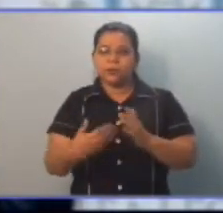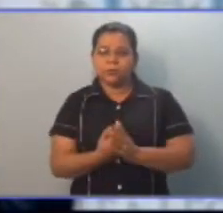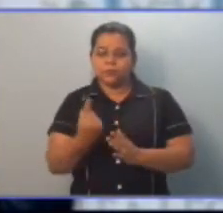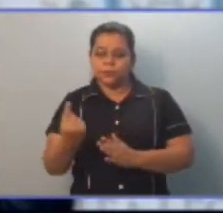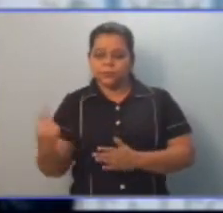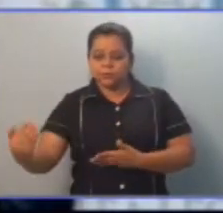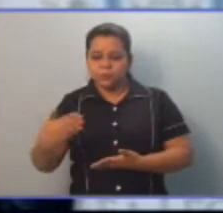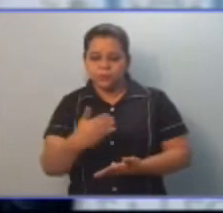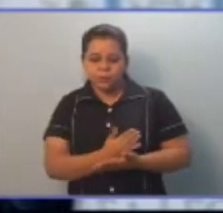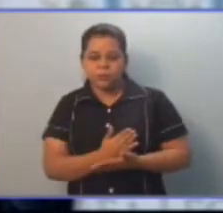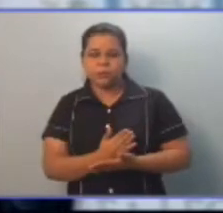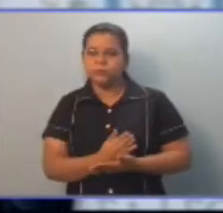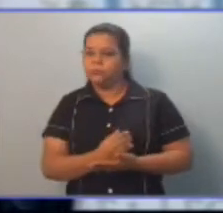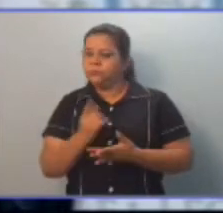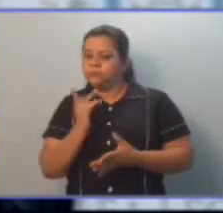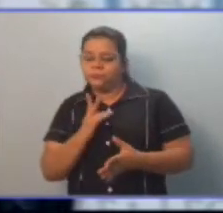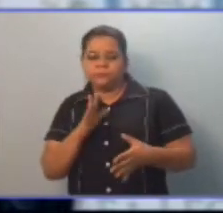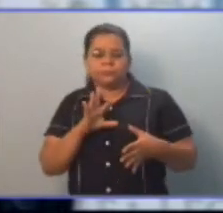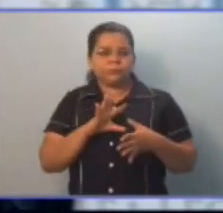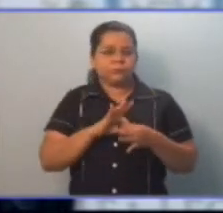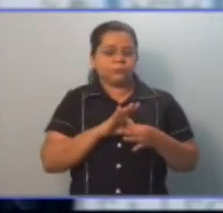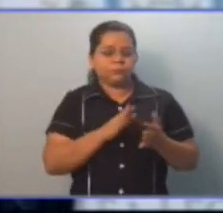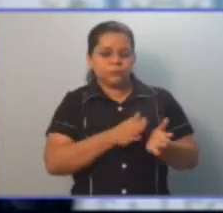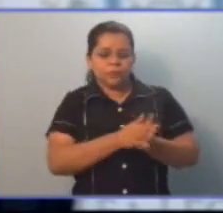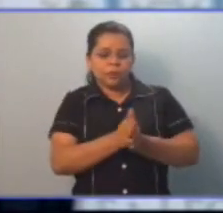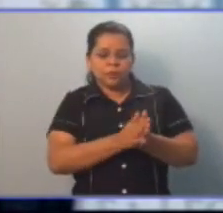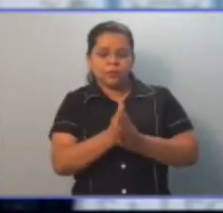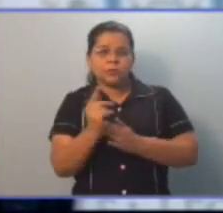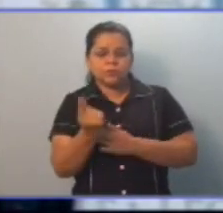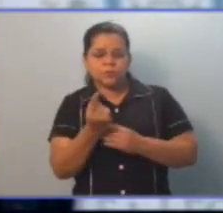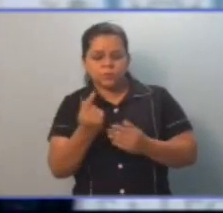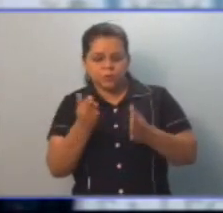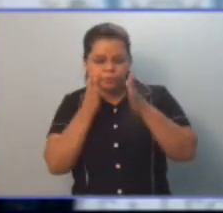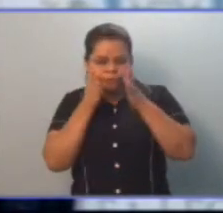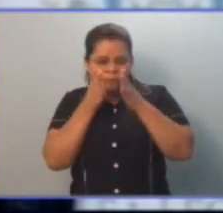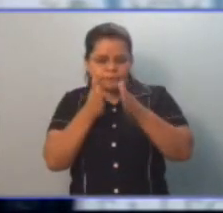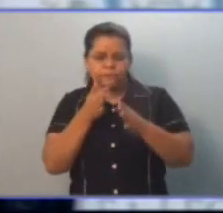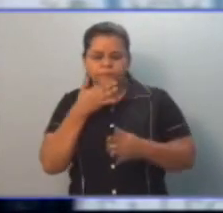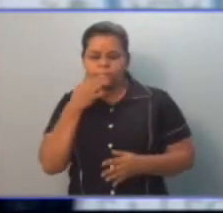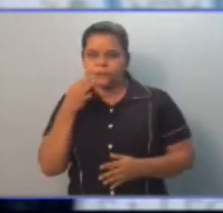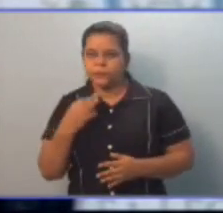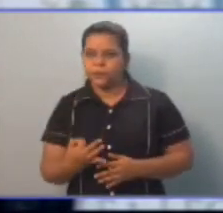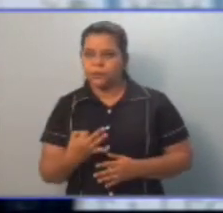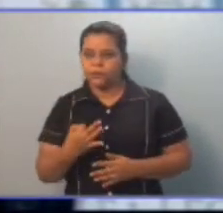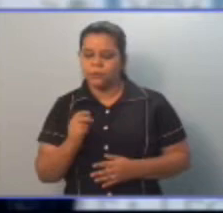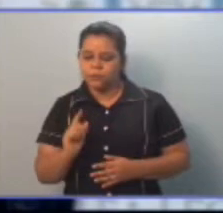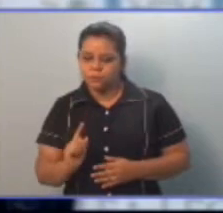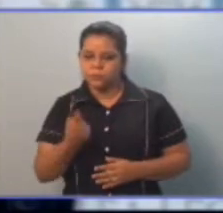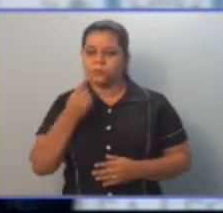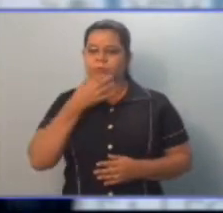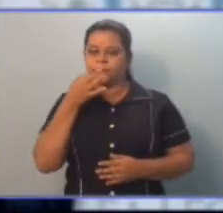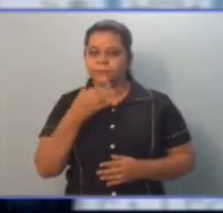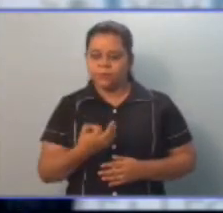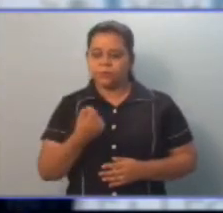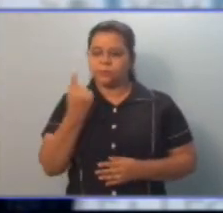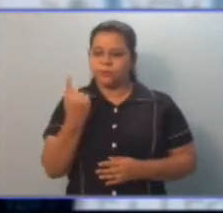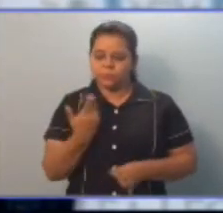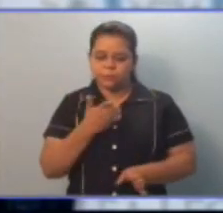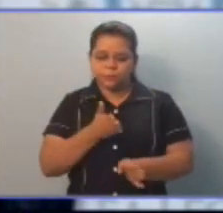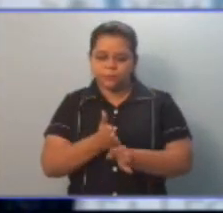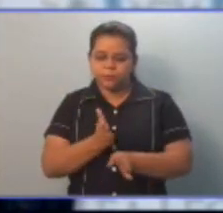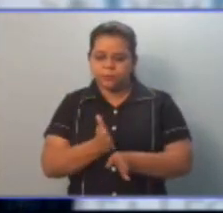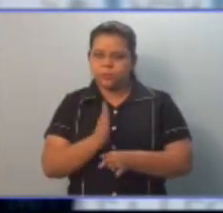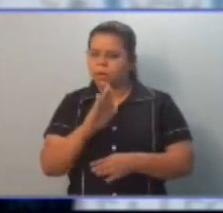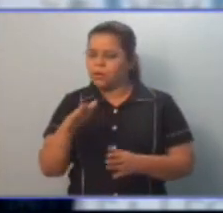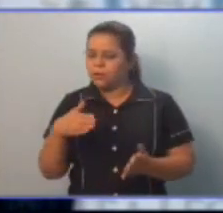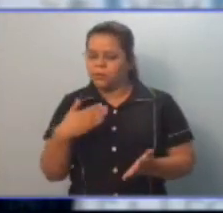van a responder a intereses que no sean la verdad y nada más que la verdad, que sean profesionales en todo